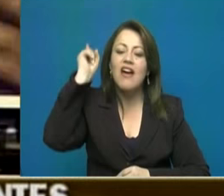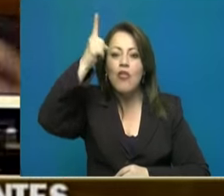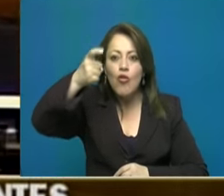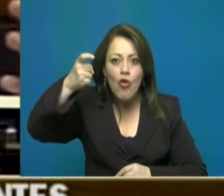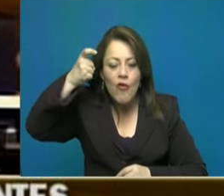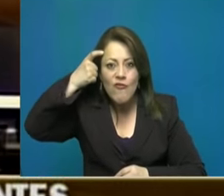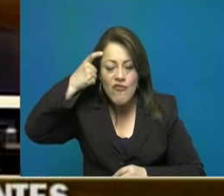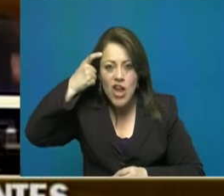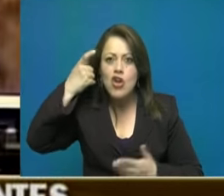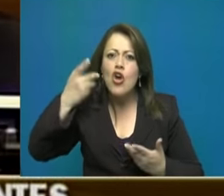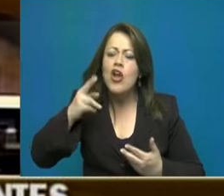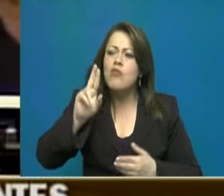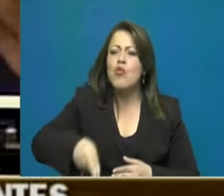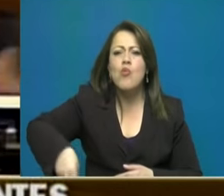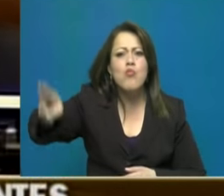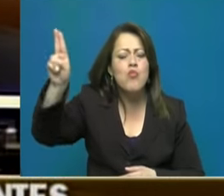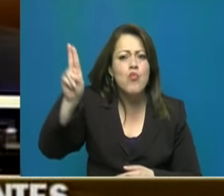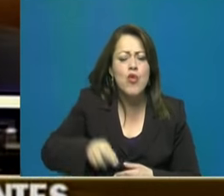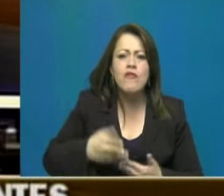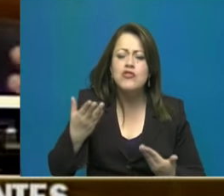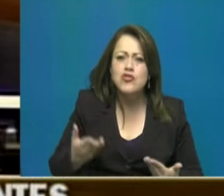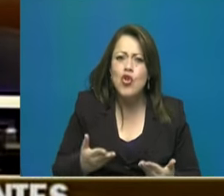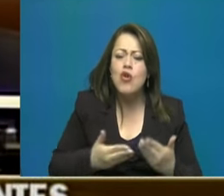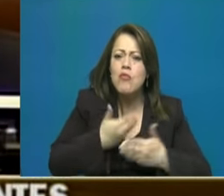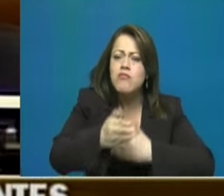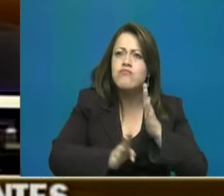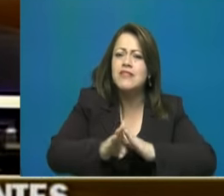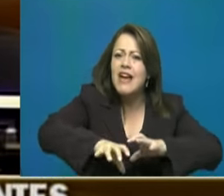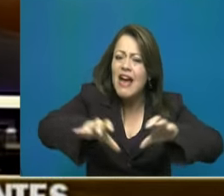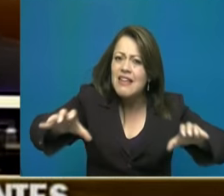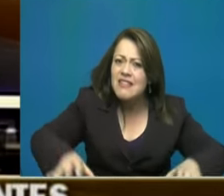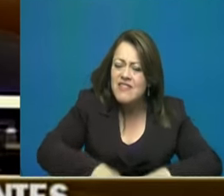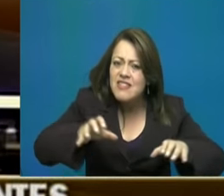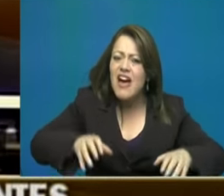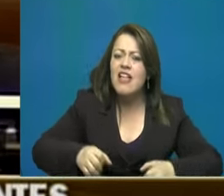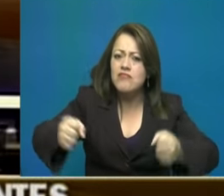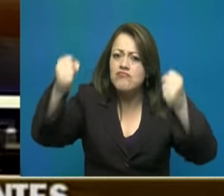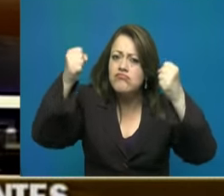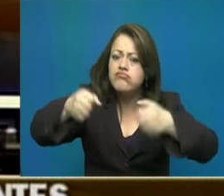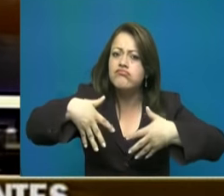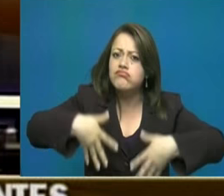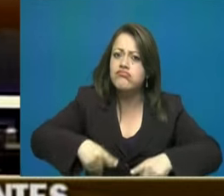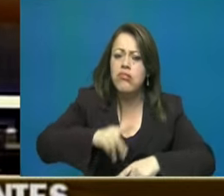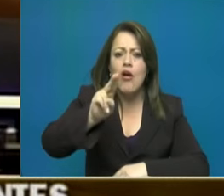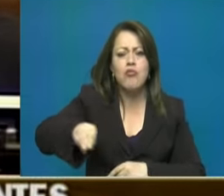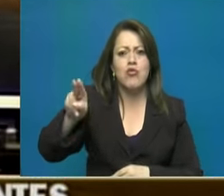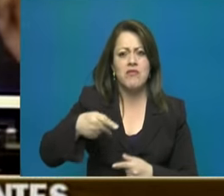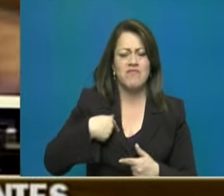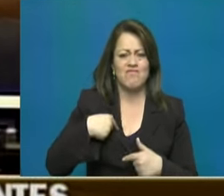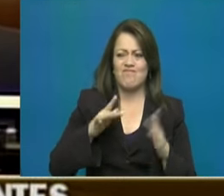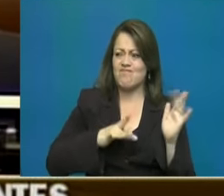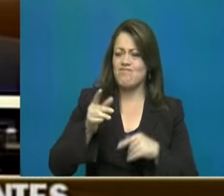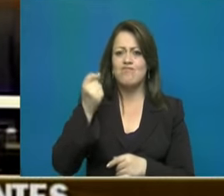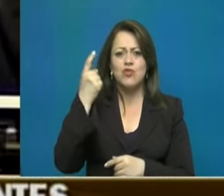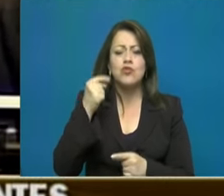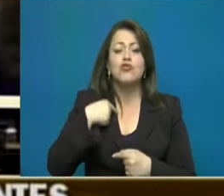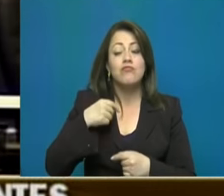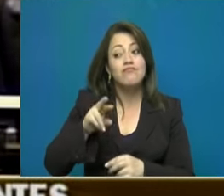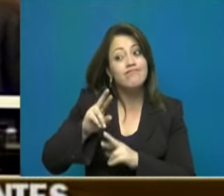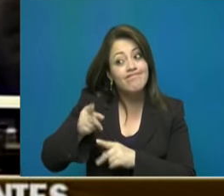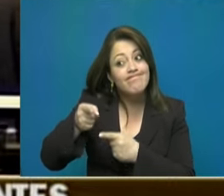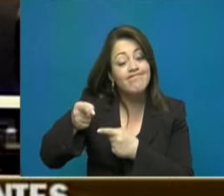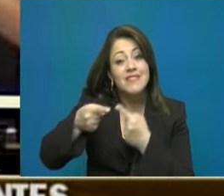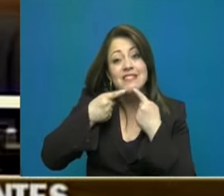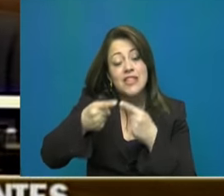país, con una prohibición expresa para que se desarrollen actividades proselitistas dentro de estas áreas. Yo quiero recordar a la ministra que